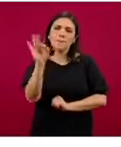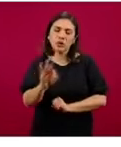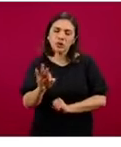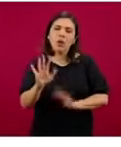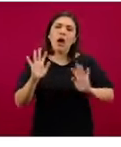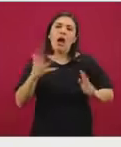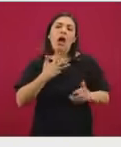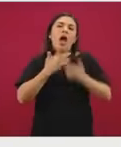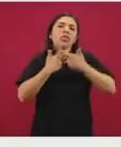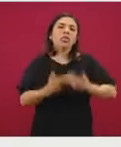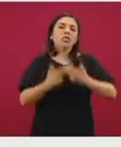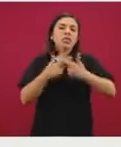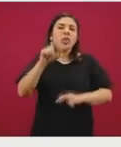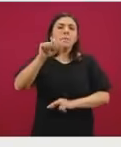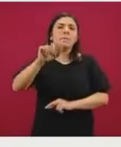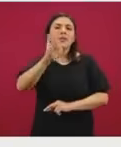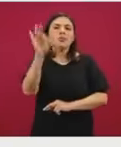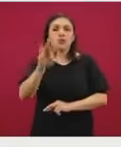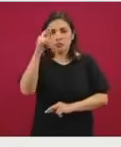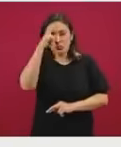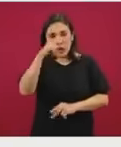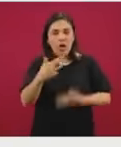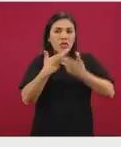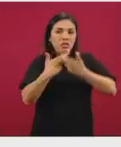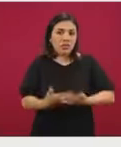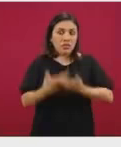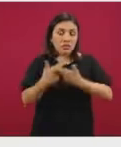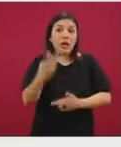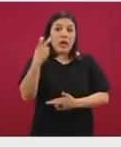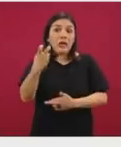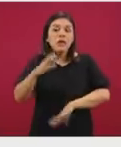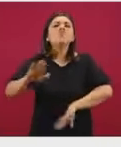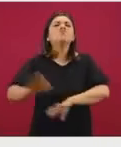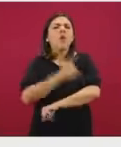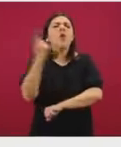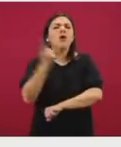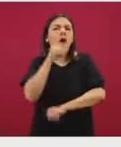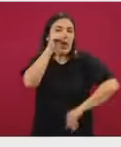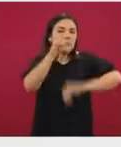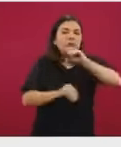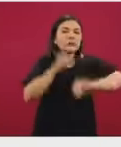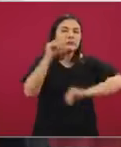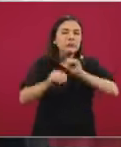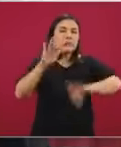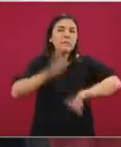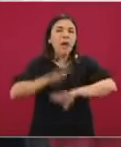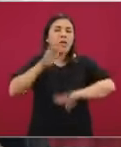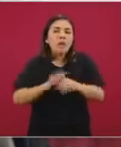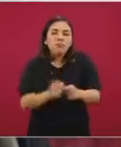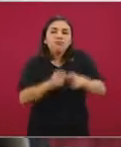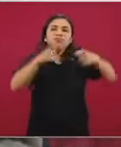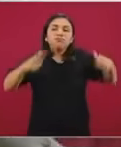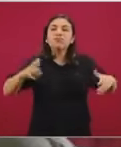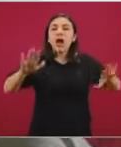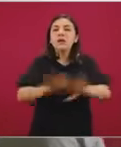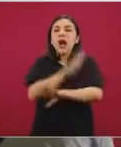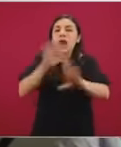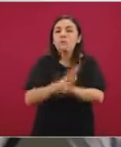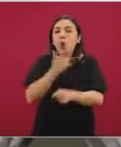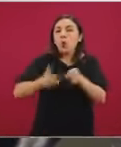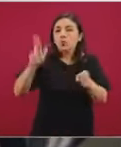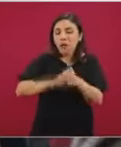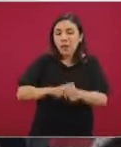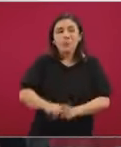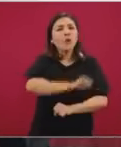deja un 20% de disponibilidad, y esto ha sido resultado del trabajo precisamente de reconversión y expansión hospitalaria.